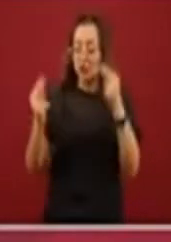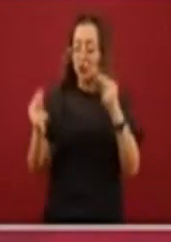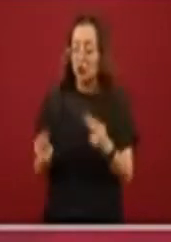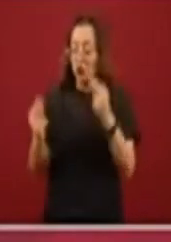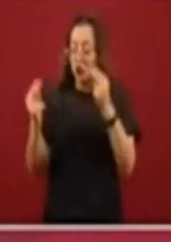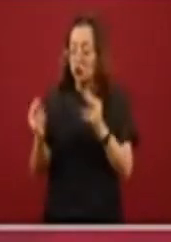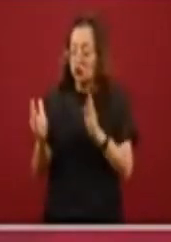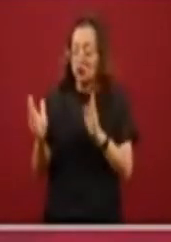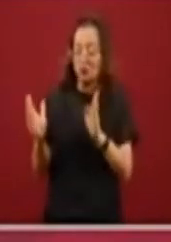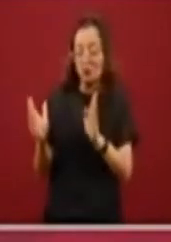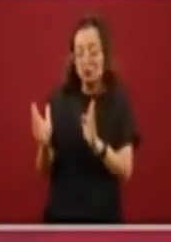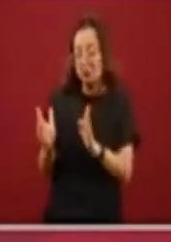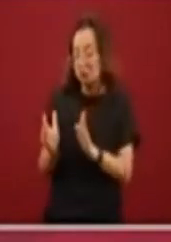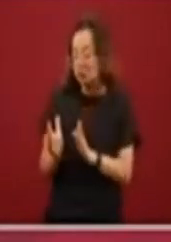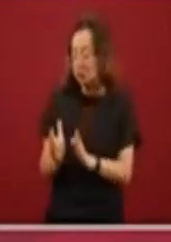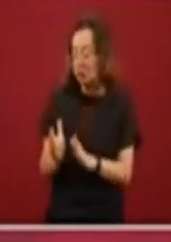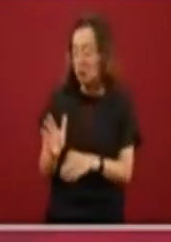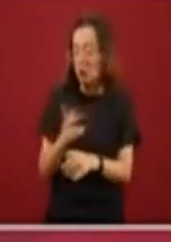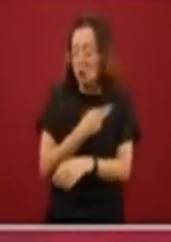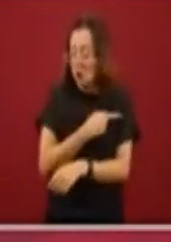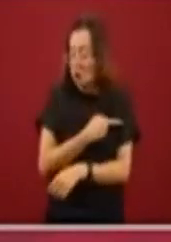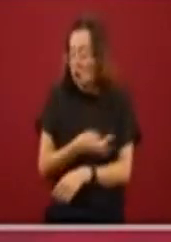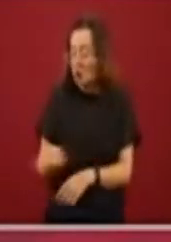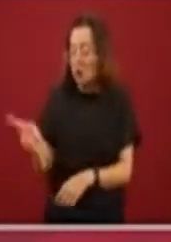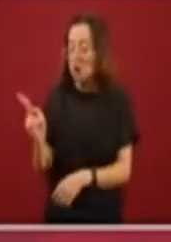es sin intereses.